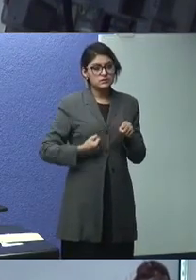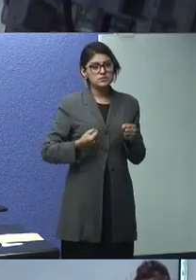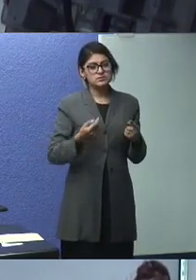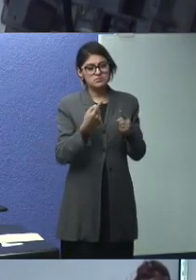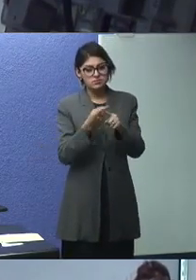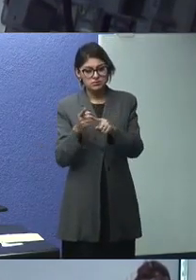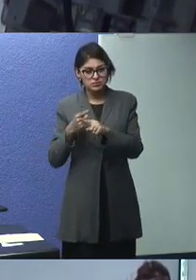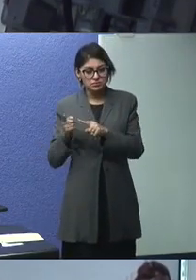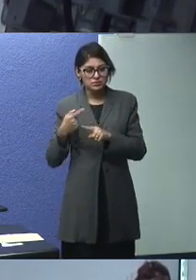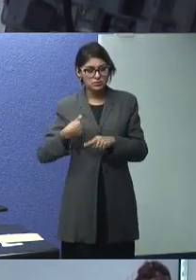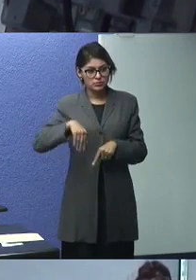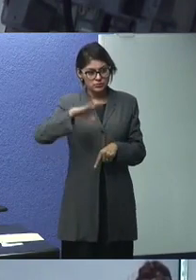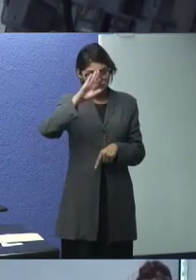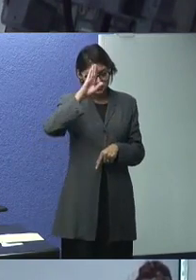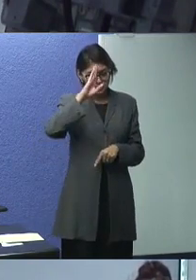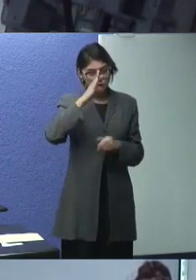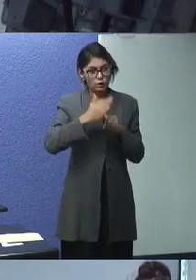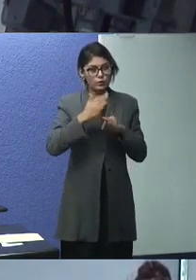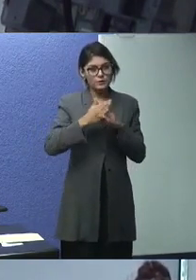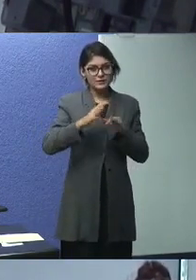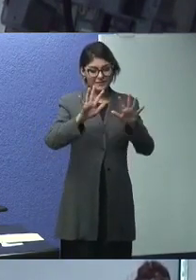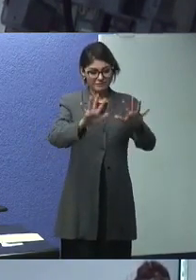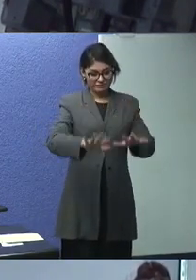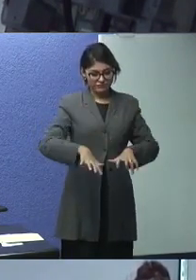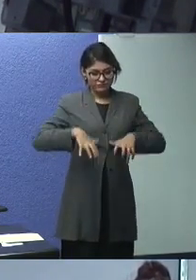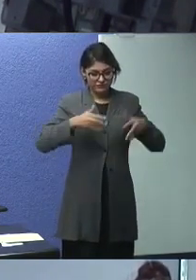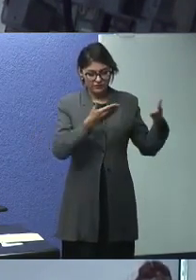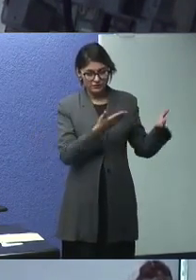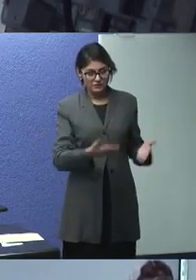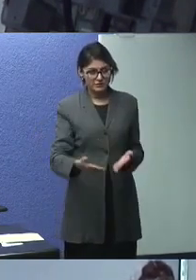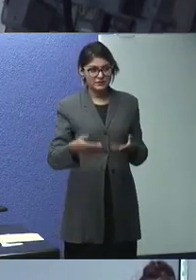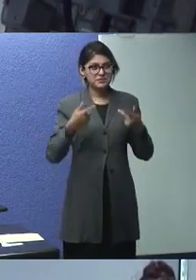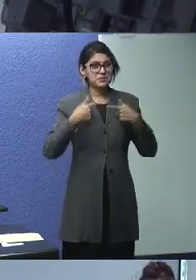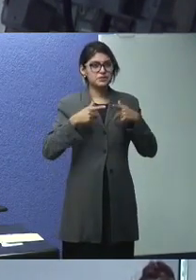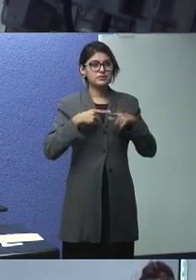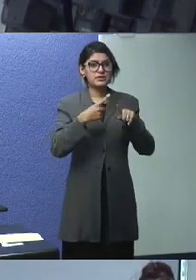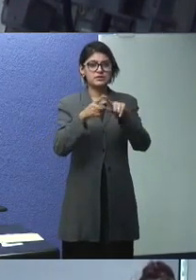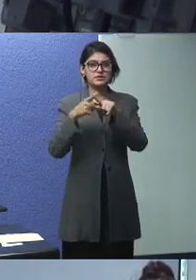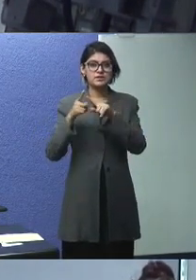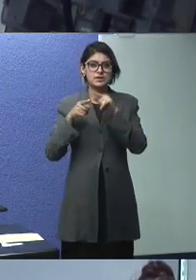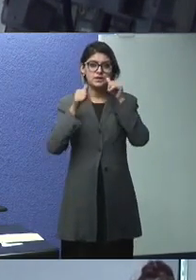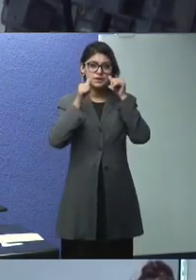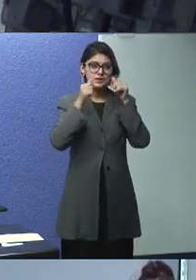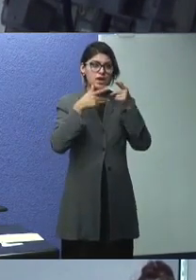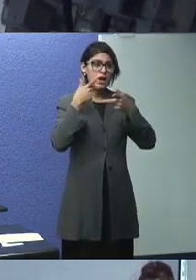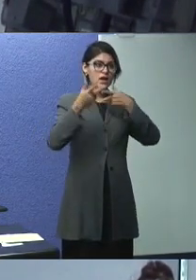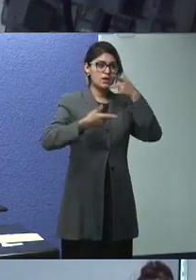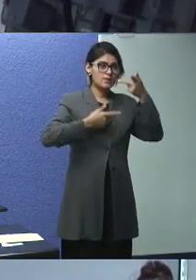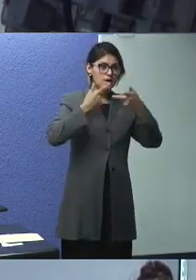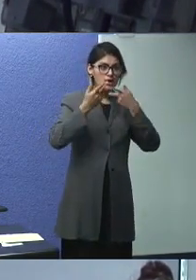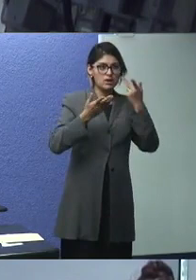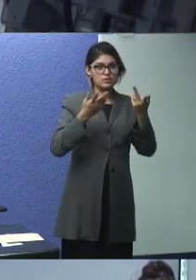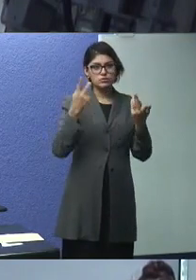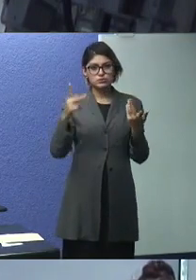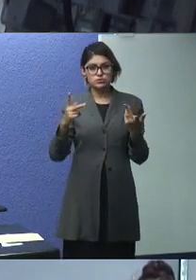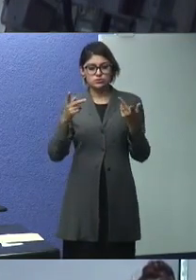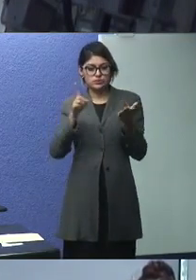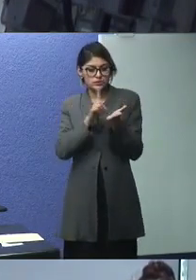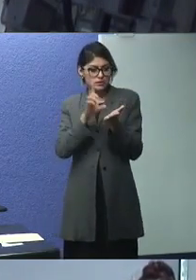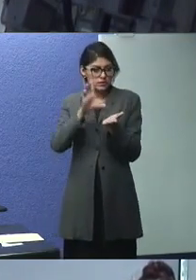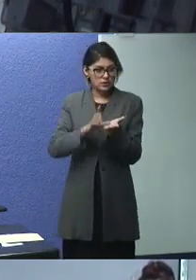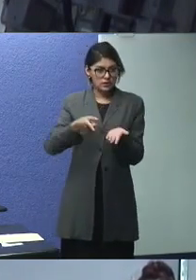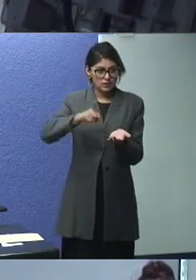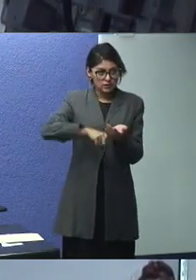que escuchar en estos foros la voz de todas las personas con diferentes, con